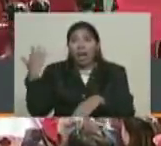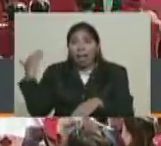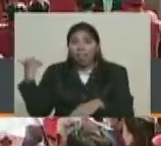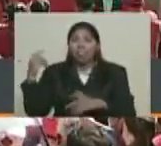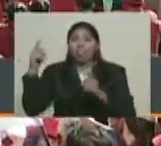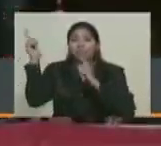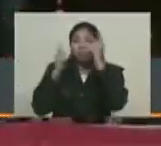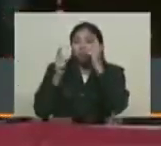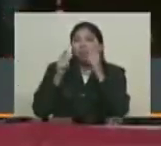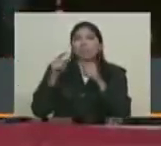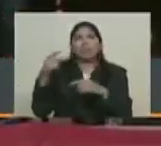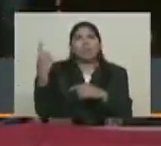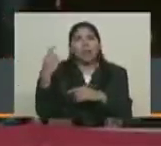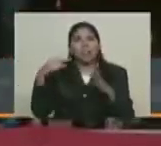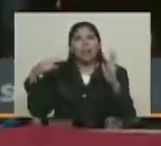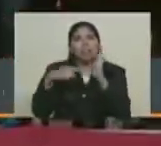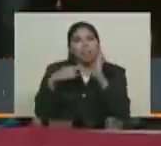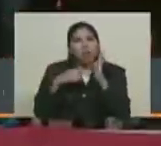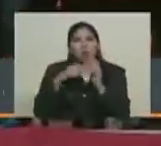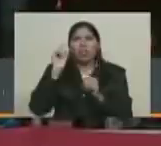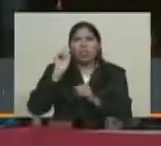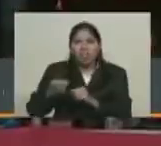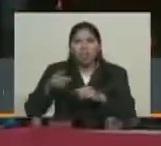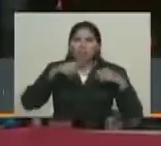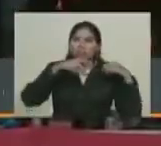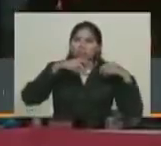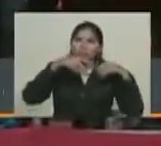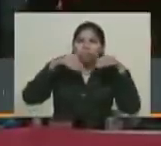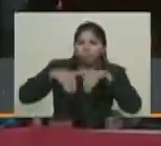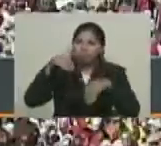amado comandante Hugo Chávez.